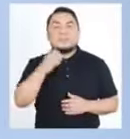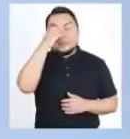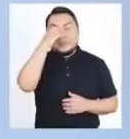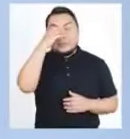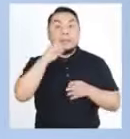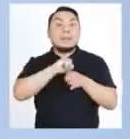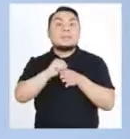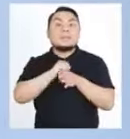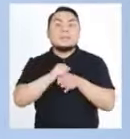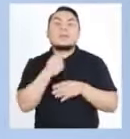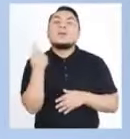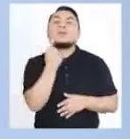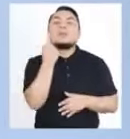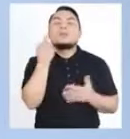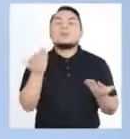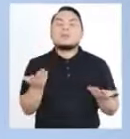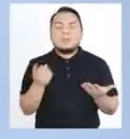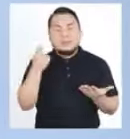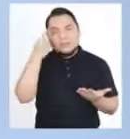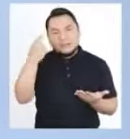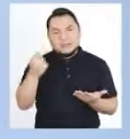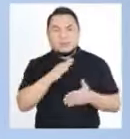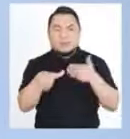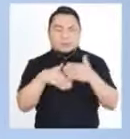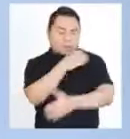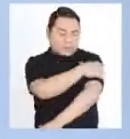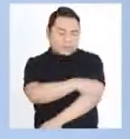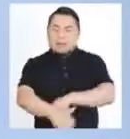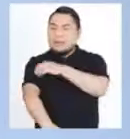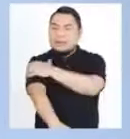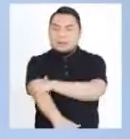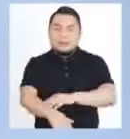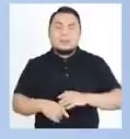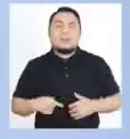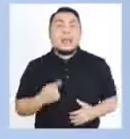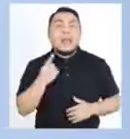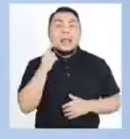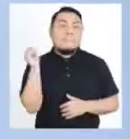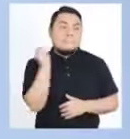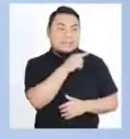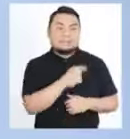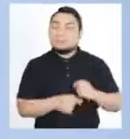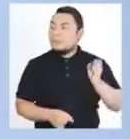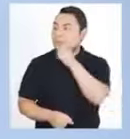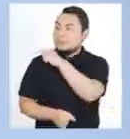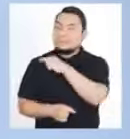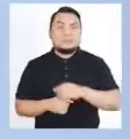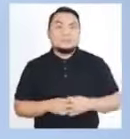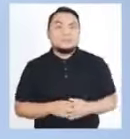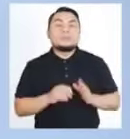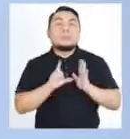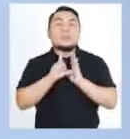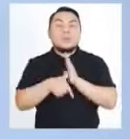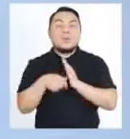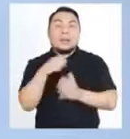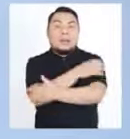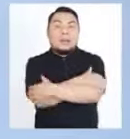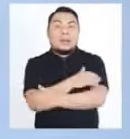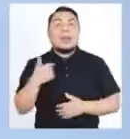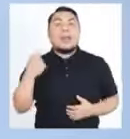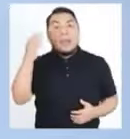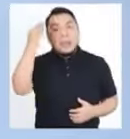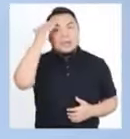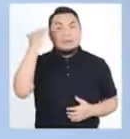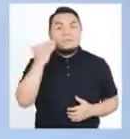1 y otro. Vamos a practicar las olas o el waving al extender cada brazo. Brazo y brazo. Luego llevamos